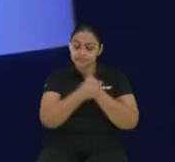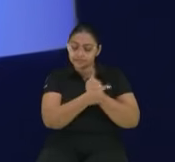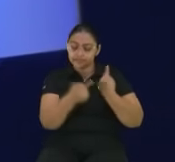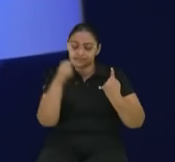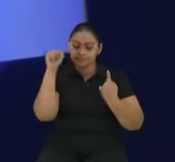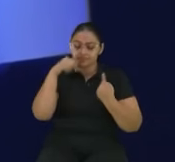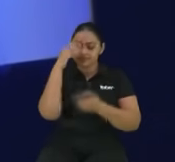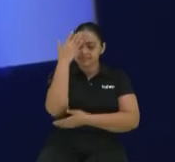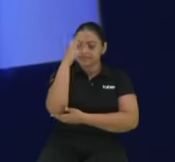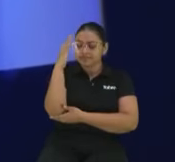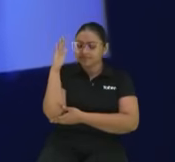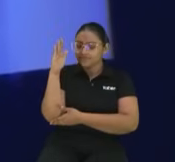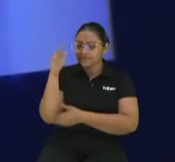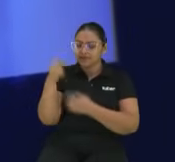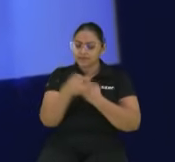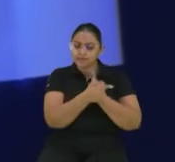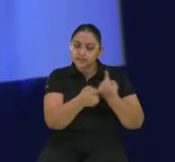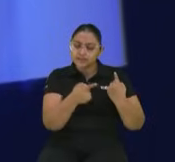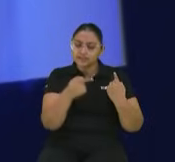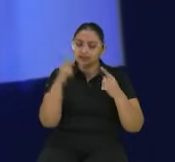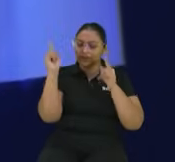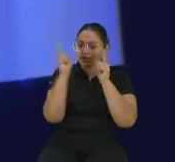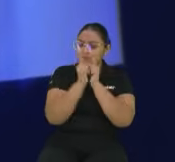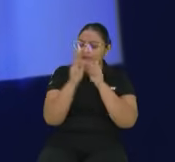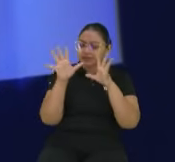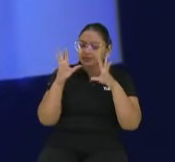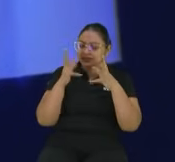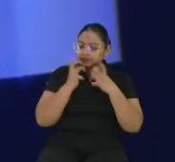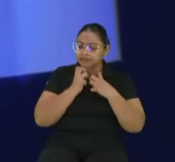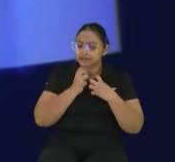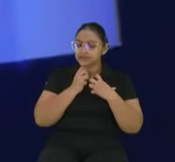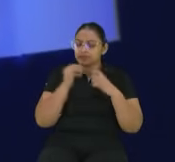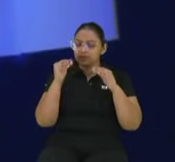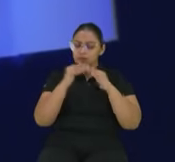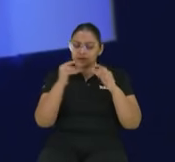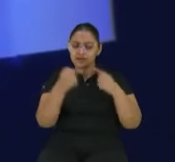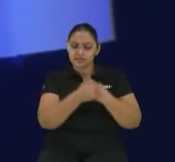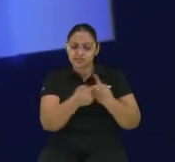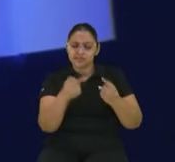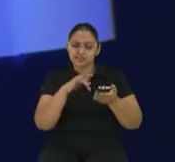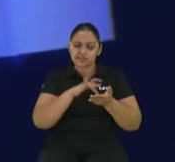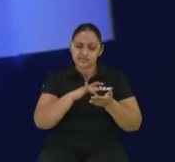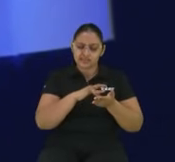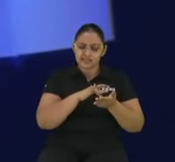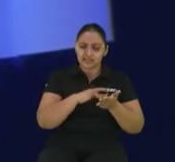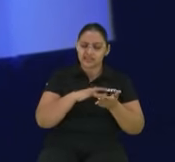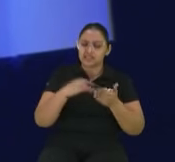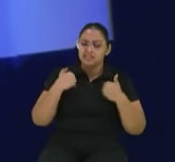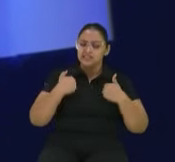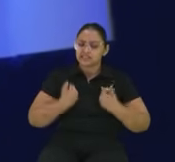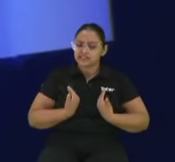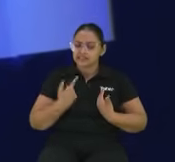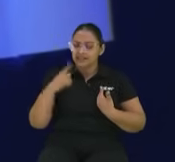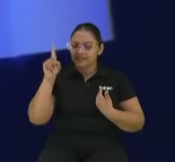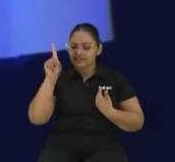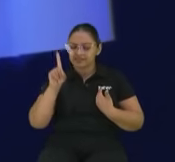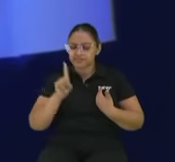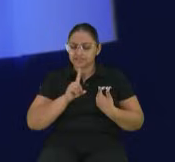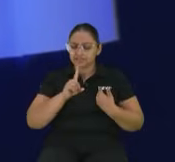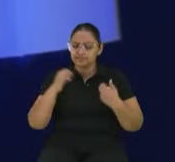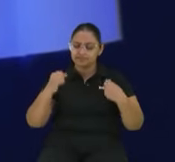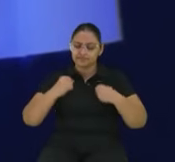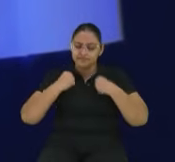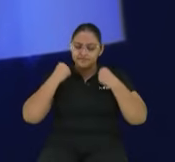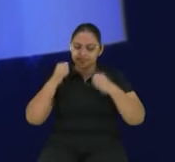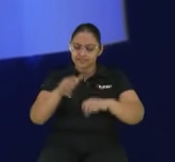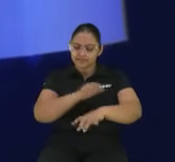que otros vengan al conocimiento de ti oro por aquellos que están cansados y debilitados para que hoy podamos encontrar fortaleza y valentía a